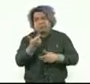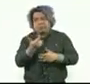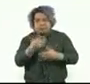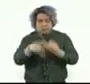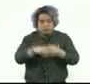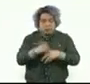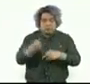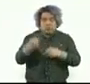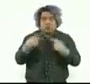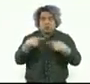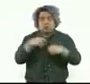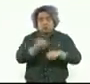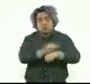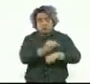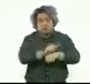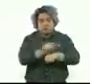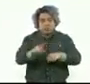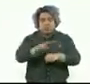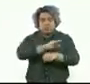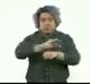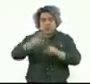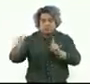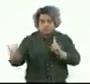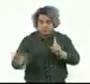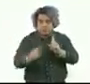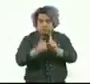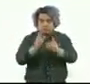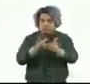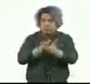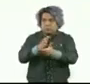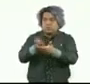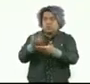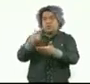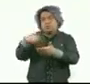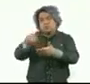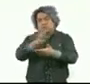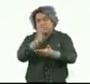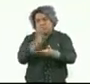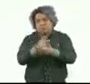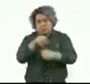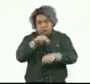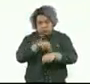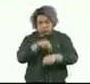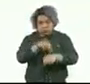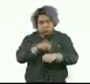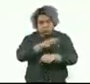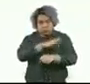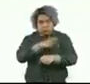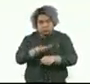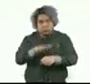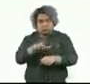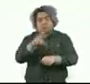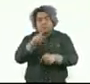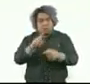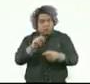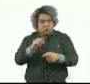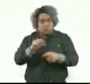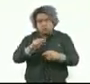a las personas no tan solo en una atención de medicina general, sino de odontología,